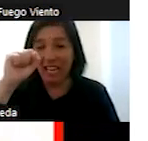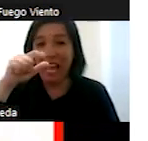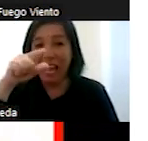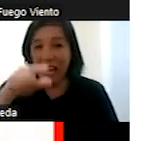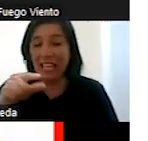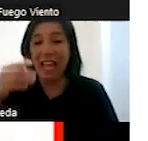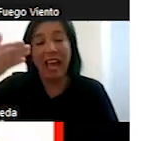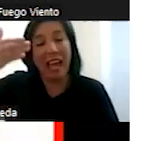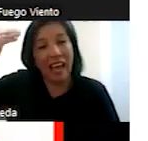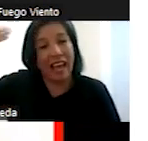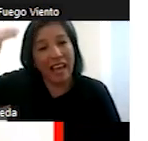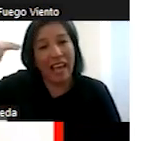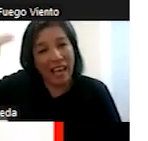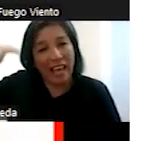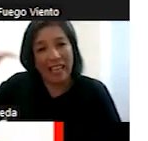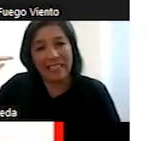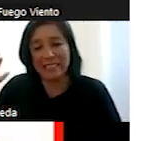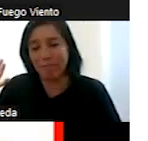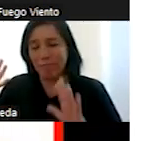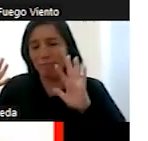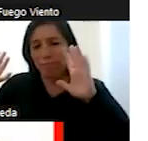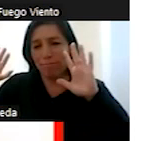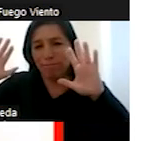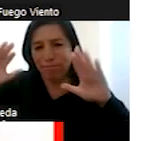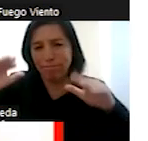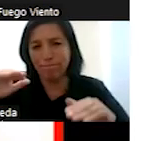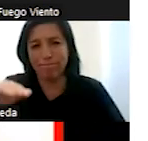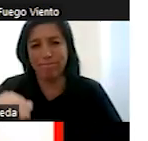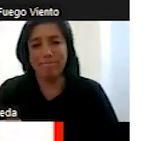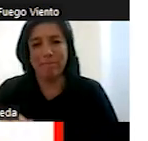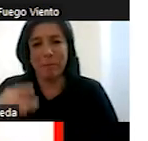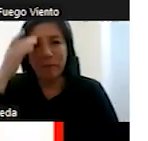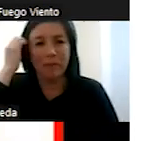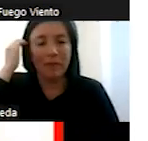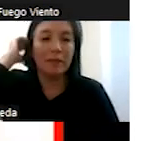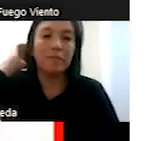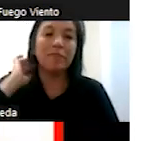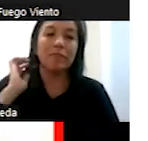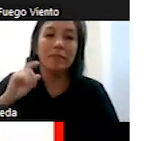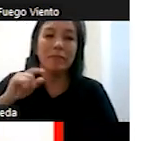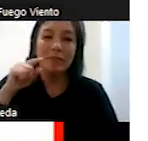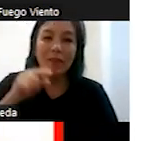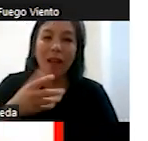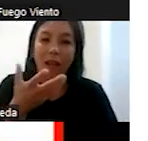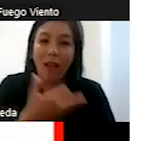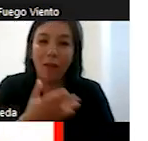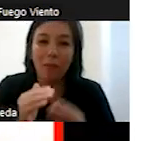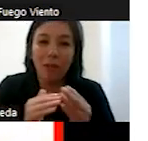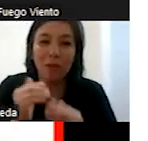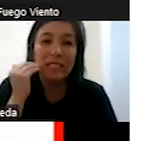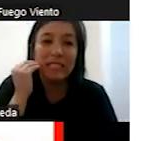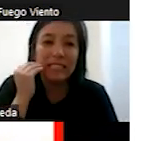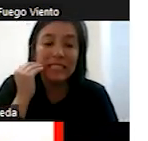poblaciones de las zonas conquistadas a las zonas que están en proceso de incorporación al sistema imperial. Y bueno, tenemos el caso del Niño del Plomo,